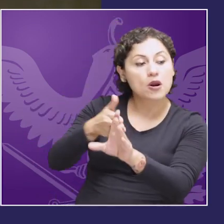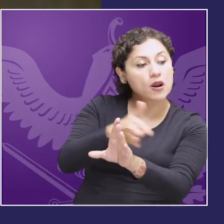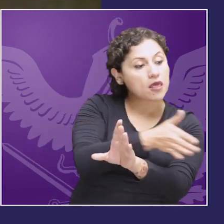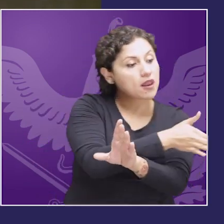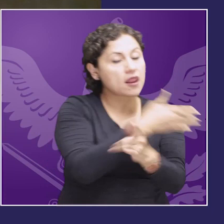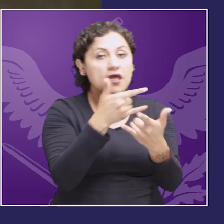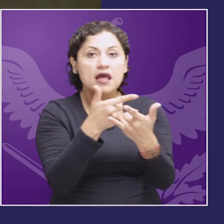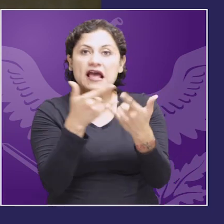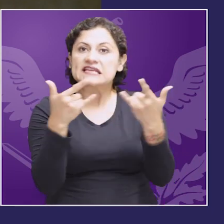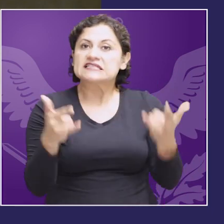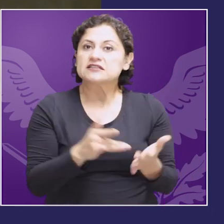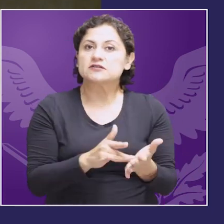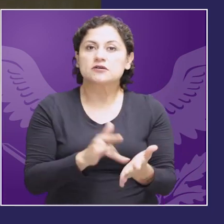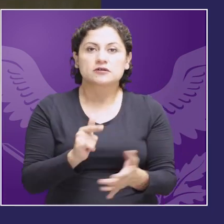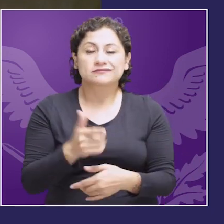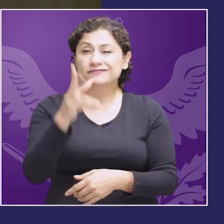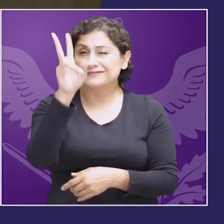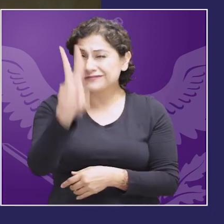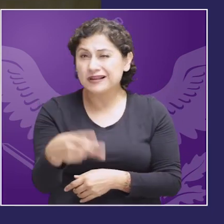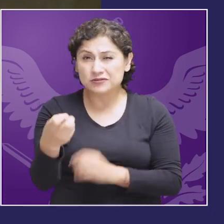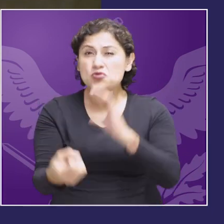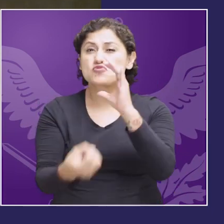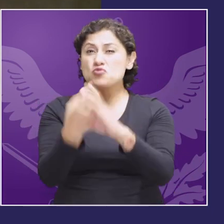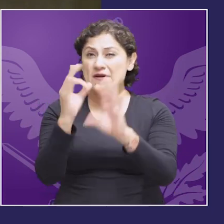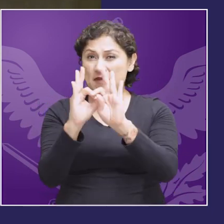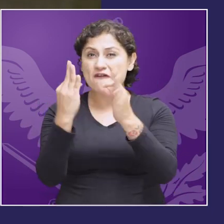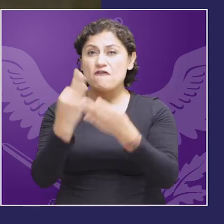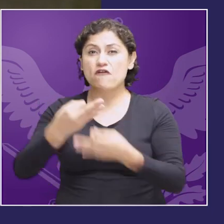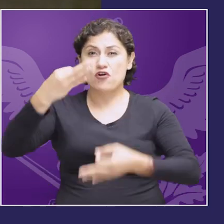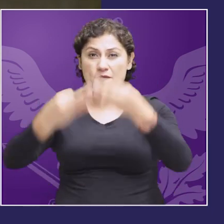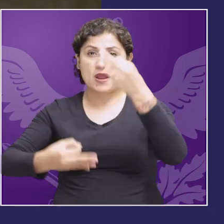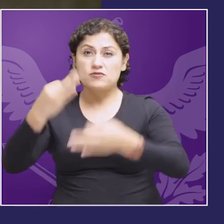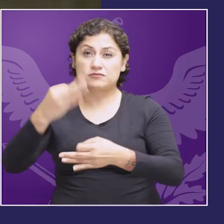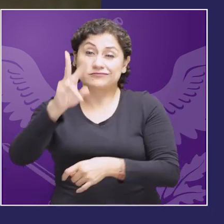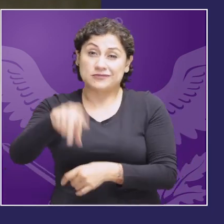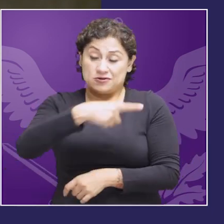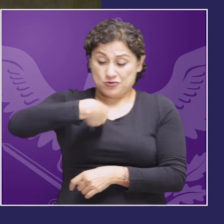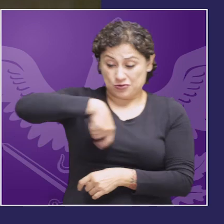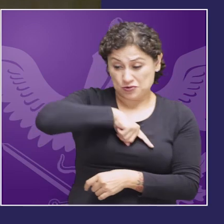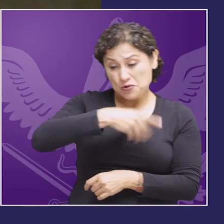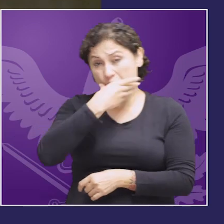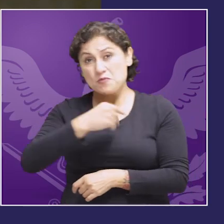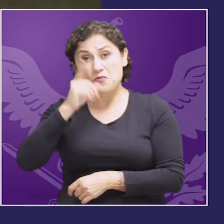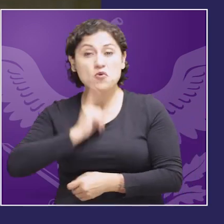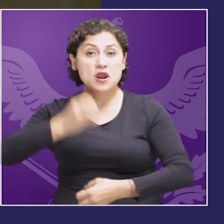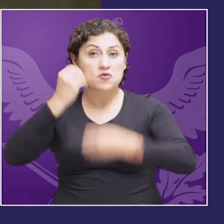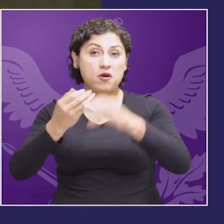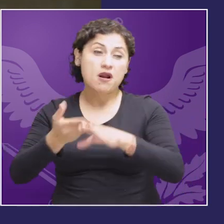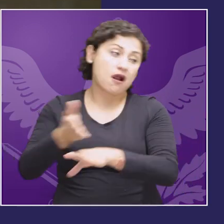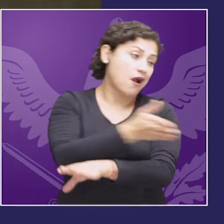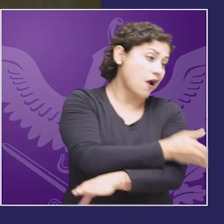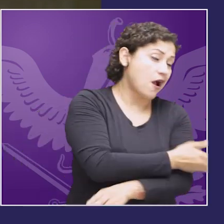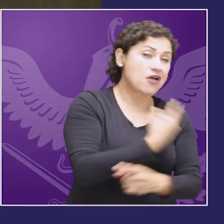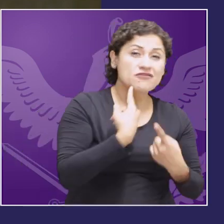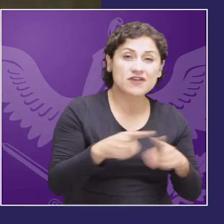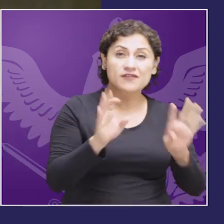para verdaderamente interiorizar, y es una manera nueva de juzgar. Tenemos siglos juzgando de otra manera, entonces los jueces y las jueces